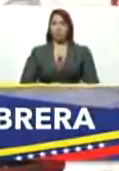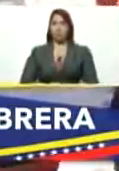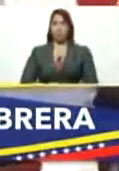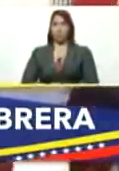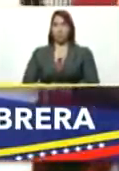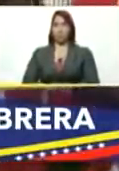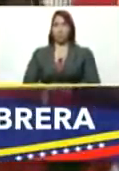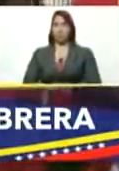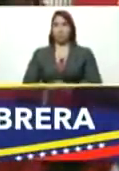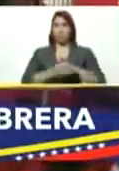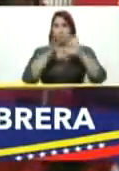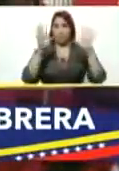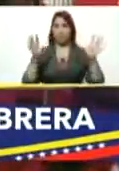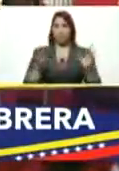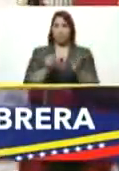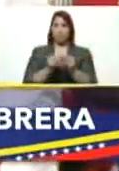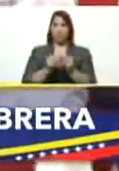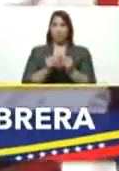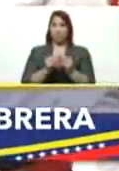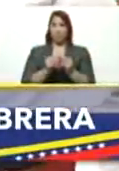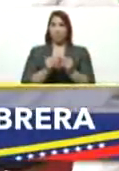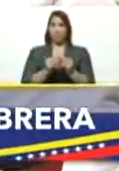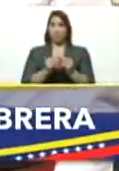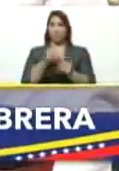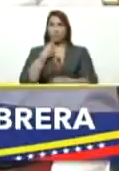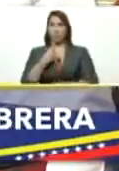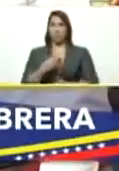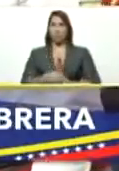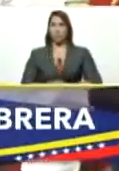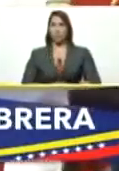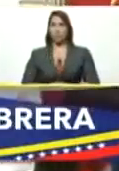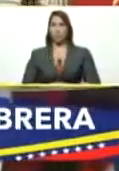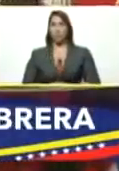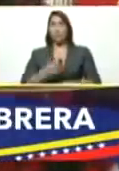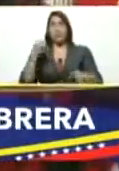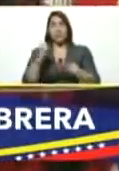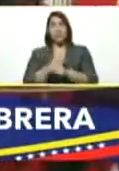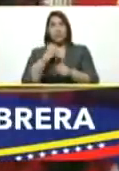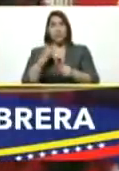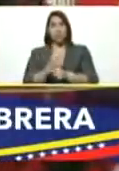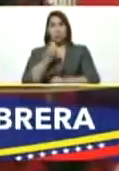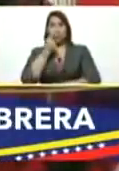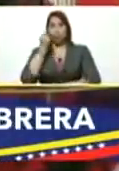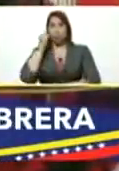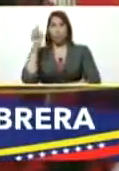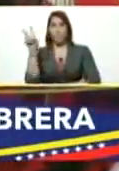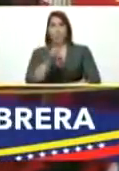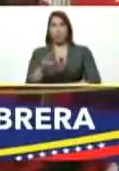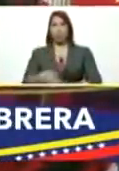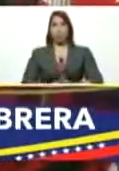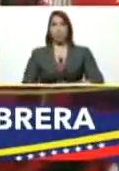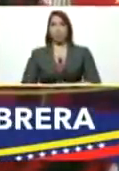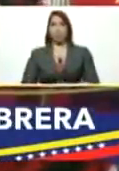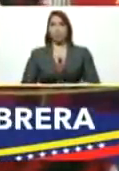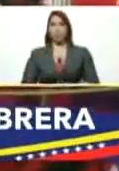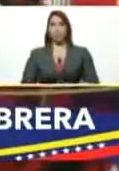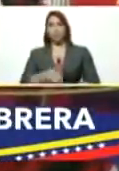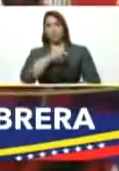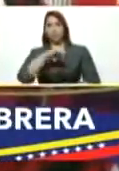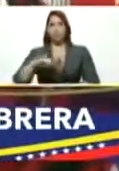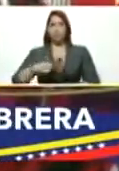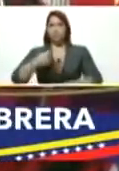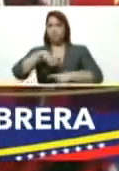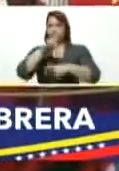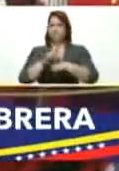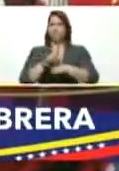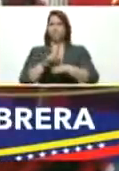para finalizar le digo que esta clase obrera venezolana somos los protagonistas